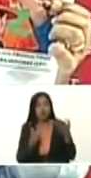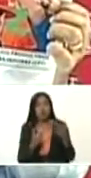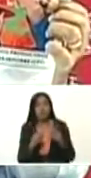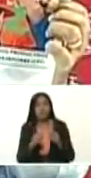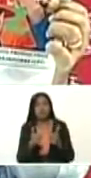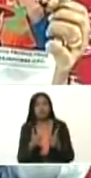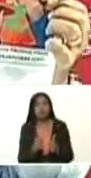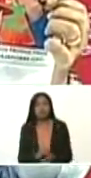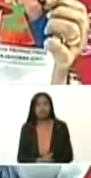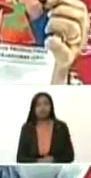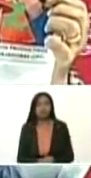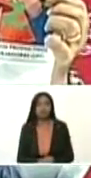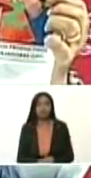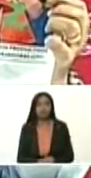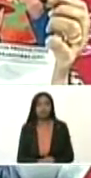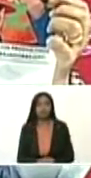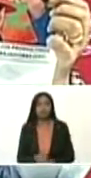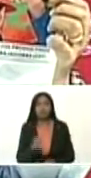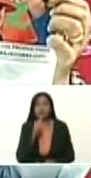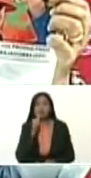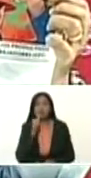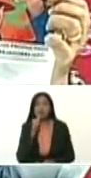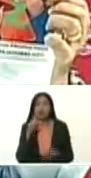encabeza, ¿quién está ahí en la foto?